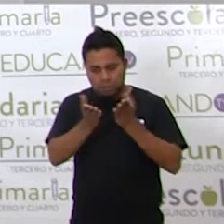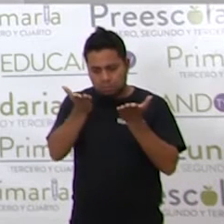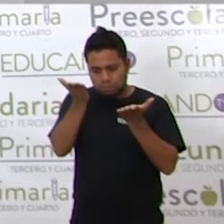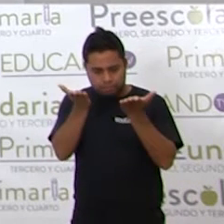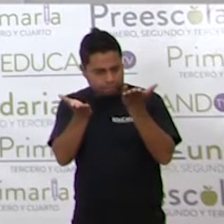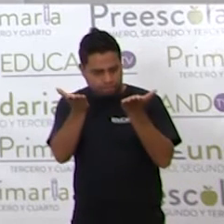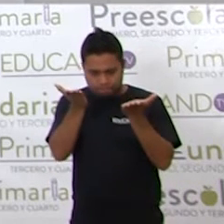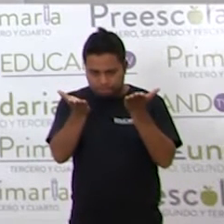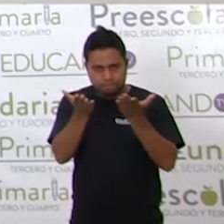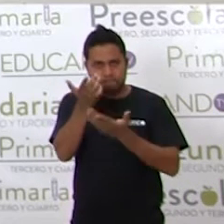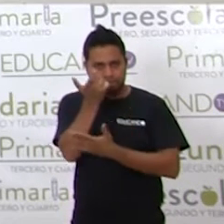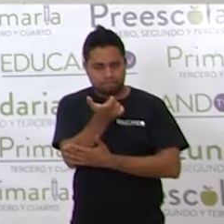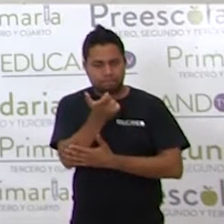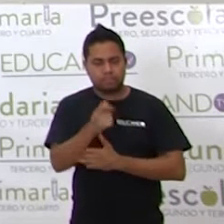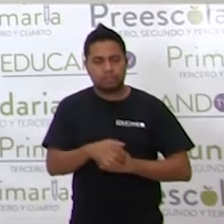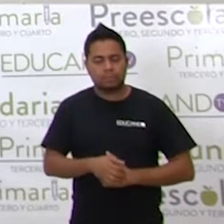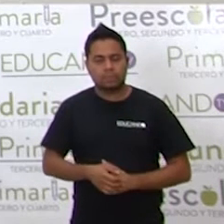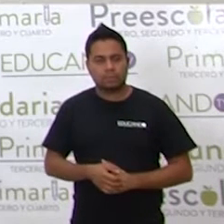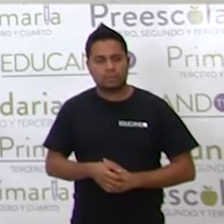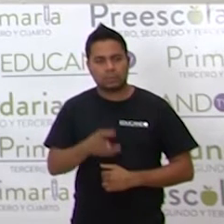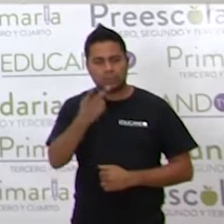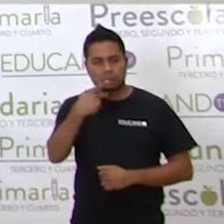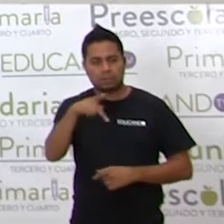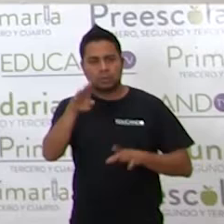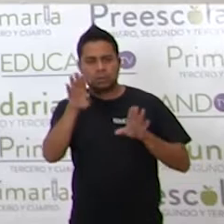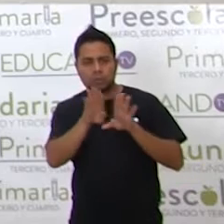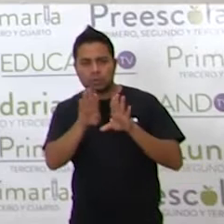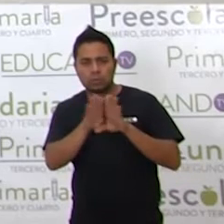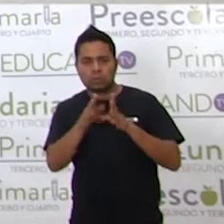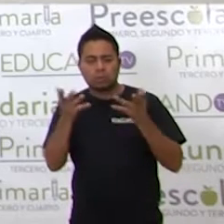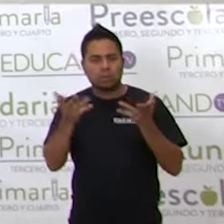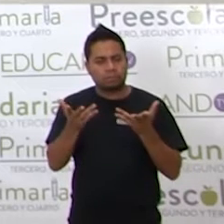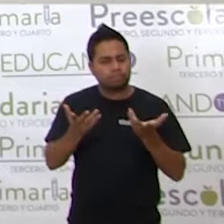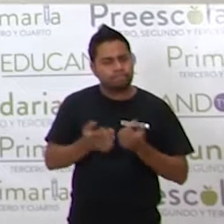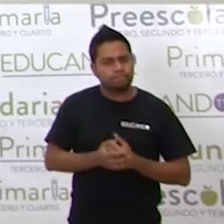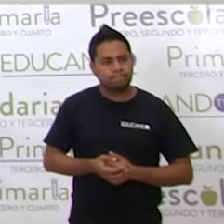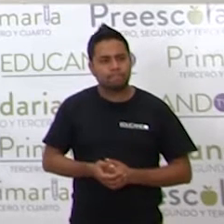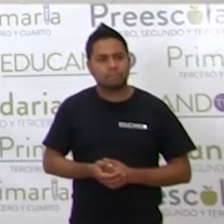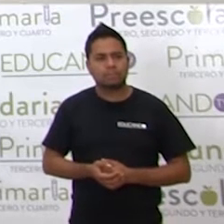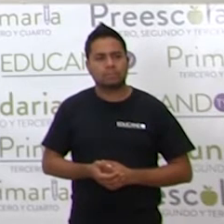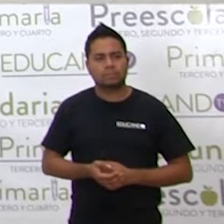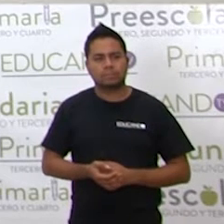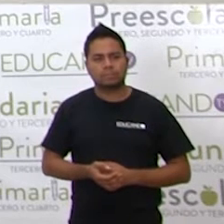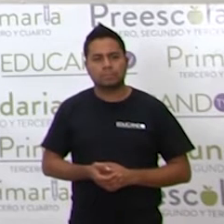cantidades. Pero, ¿cómo lo vamos a hacer? Tenemos